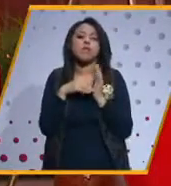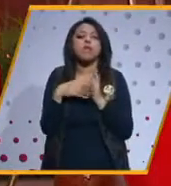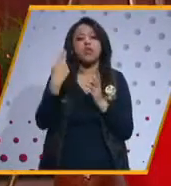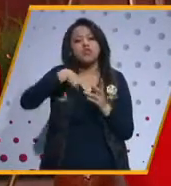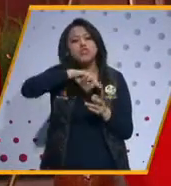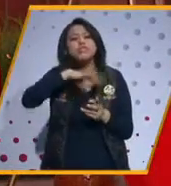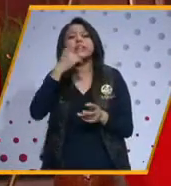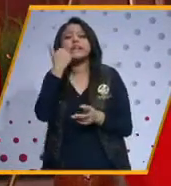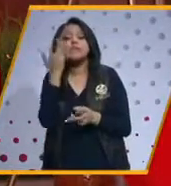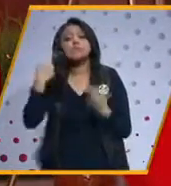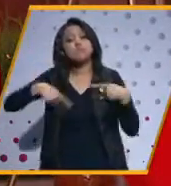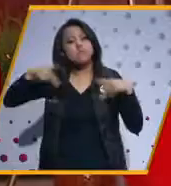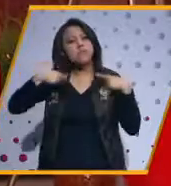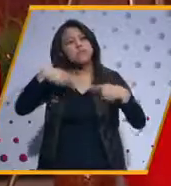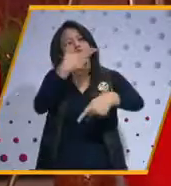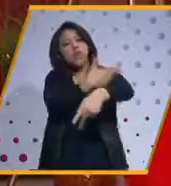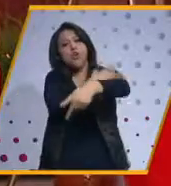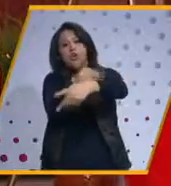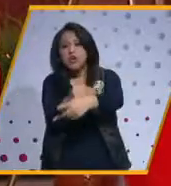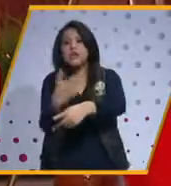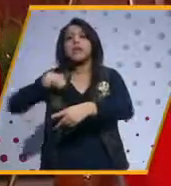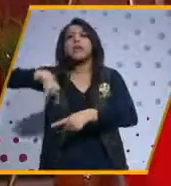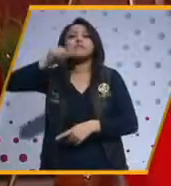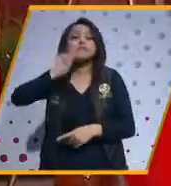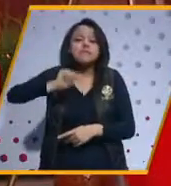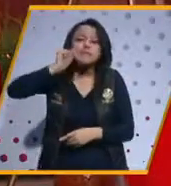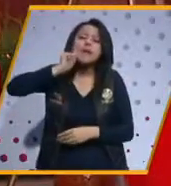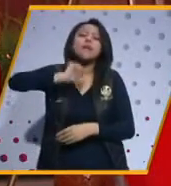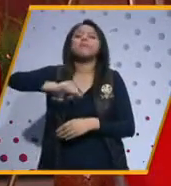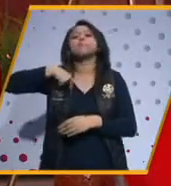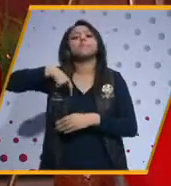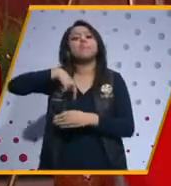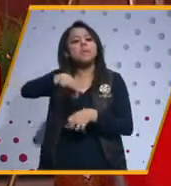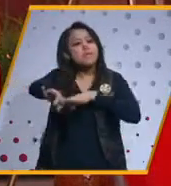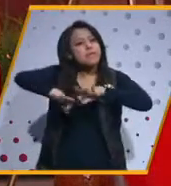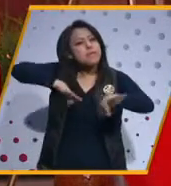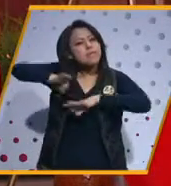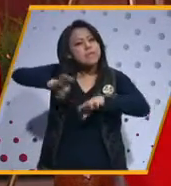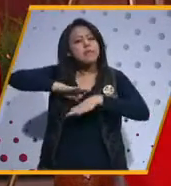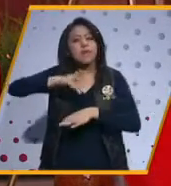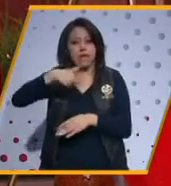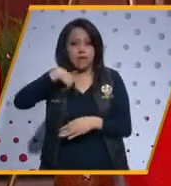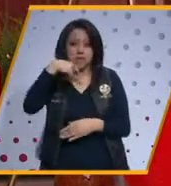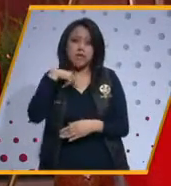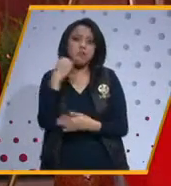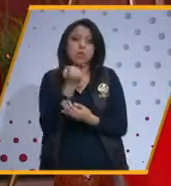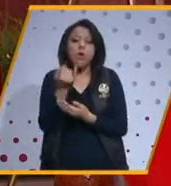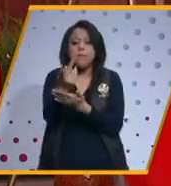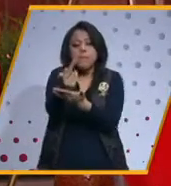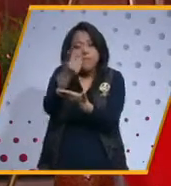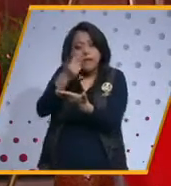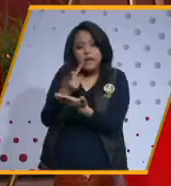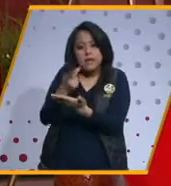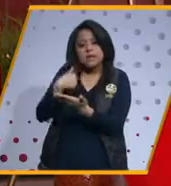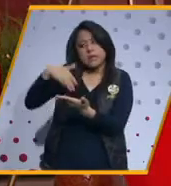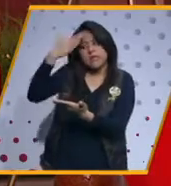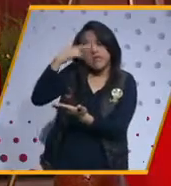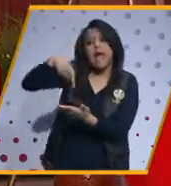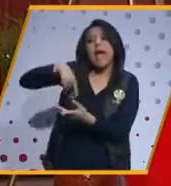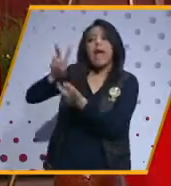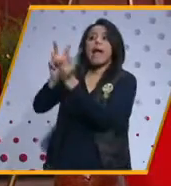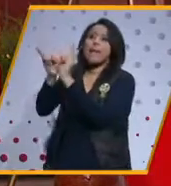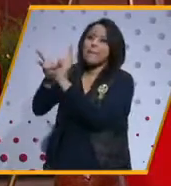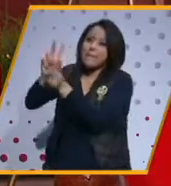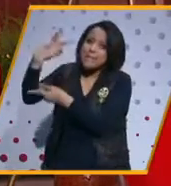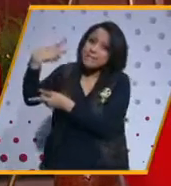honesta, Jorge. Hecho. Gente honesta y trabajadora que cuando pide un préstamo sepa que ese dinero es de su vecina, de la